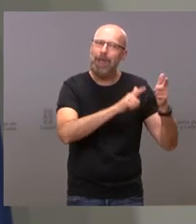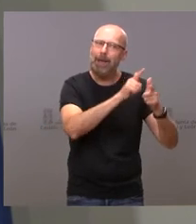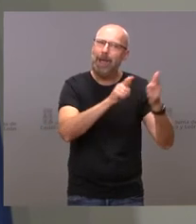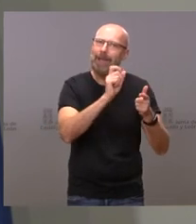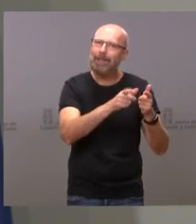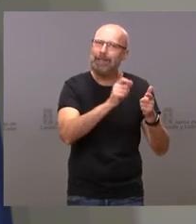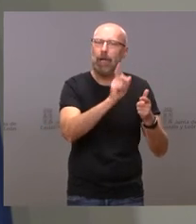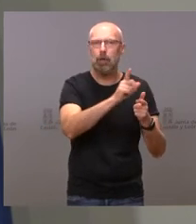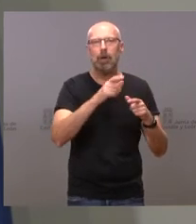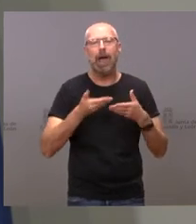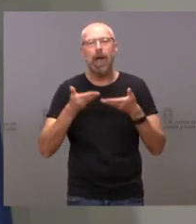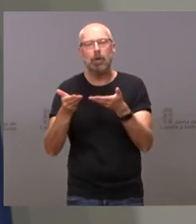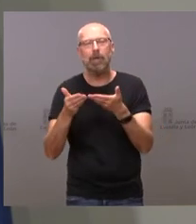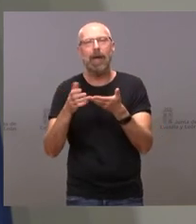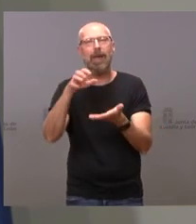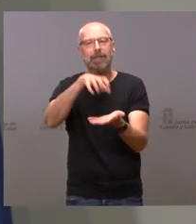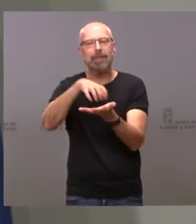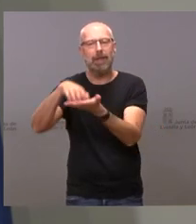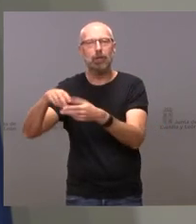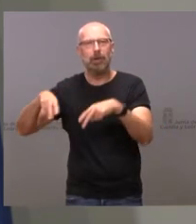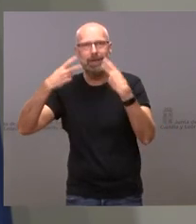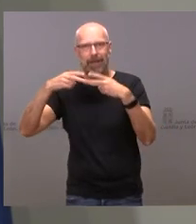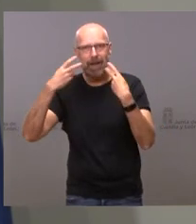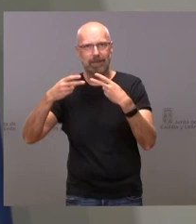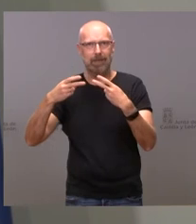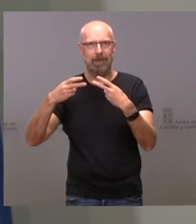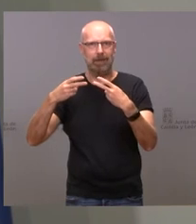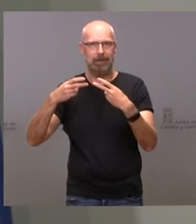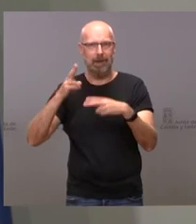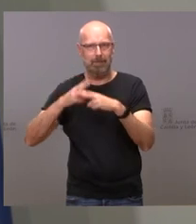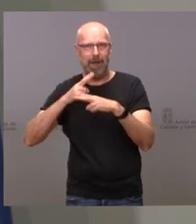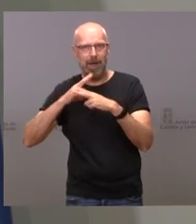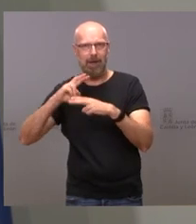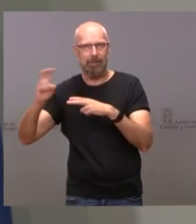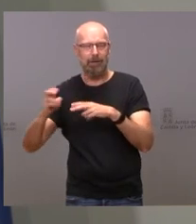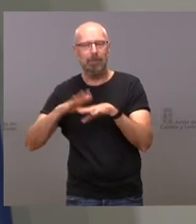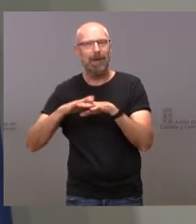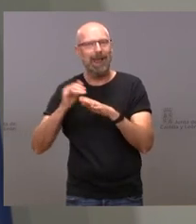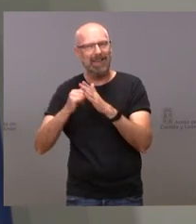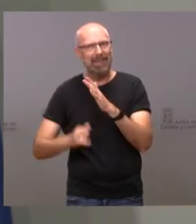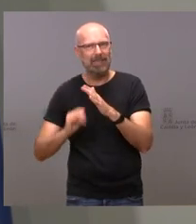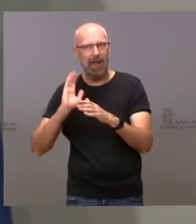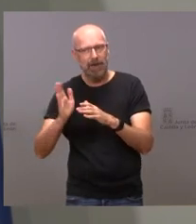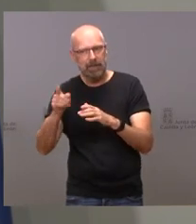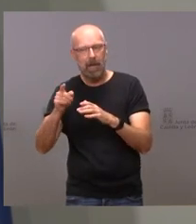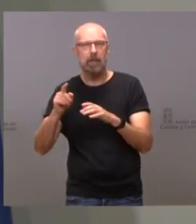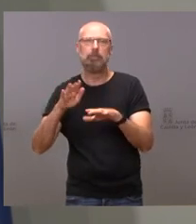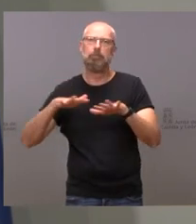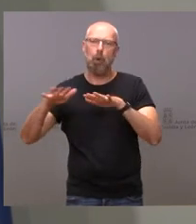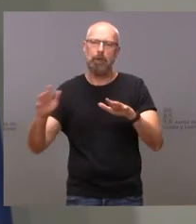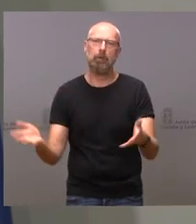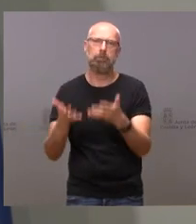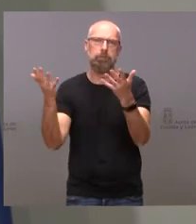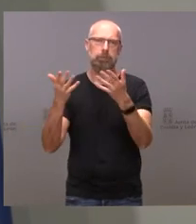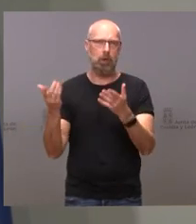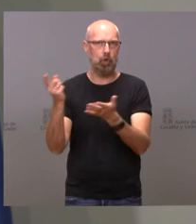a los establecimientos hosteleros que han sufrido una dura crisis y a reactivar un mercado en un periodo,